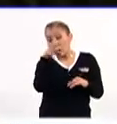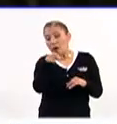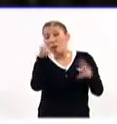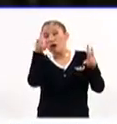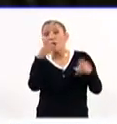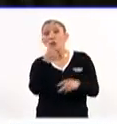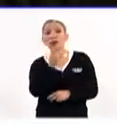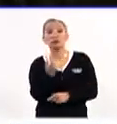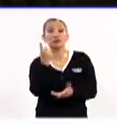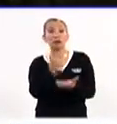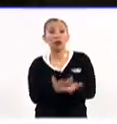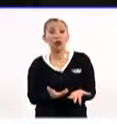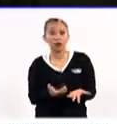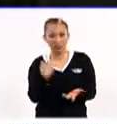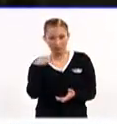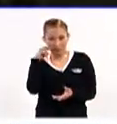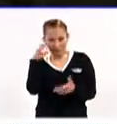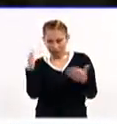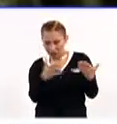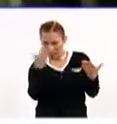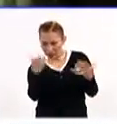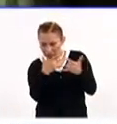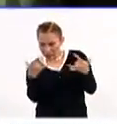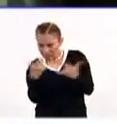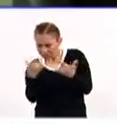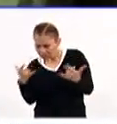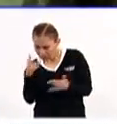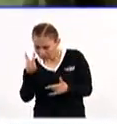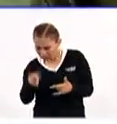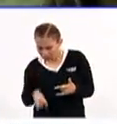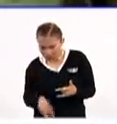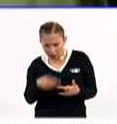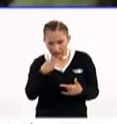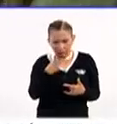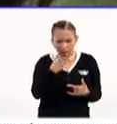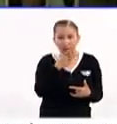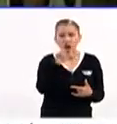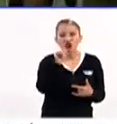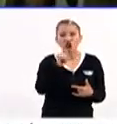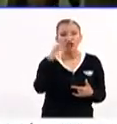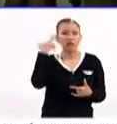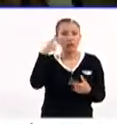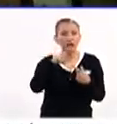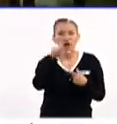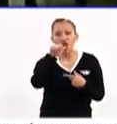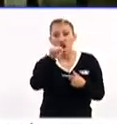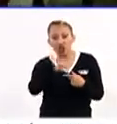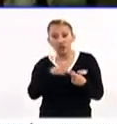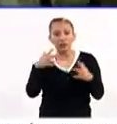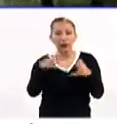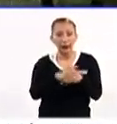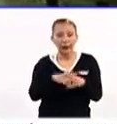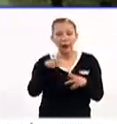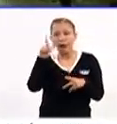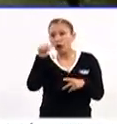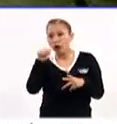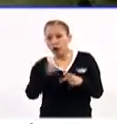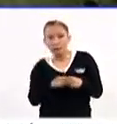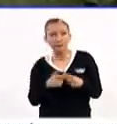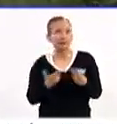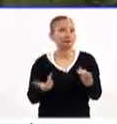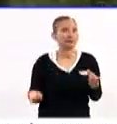asunto de hombres, ¿no? Si usted ve los relatos históricos, generalmente se habla de los reyes, de los guerreros, de